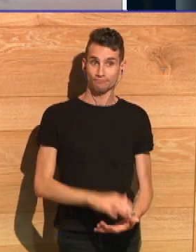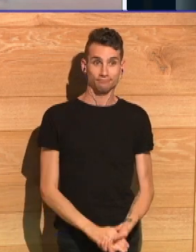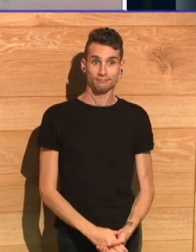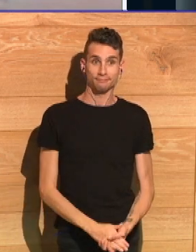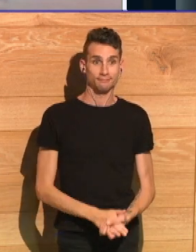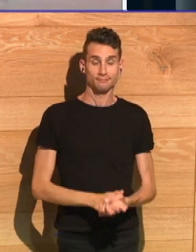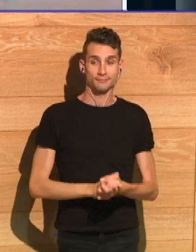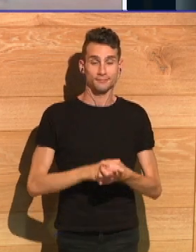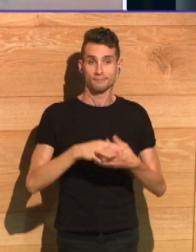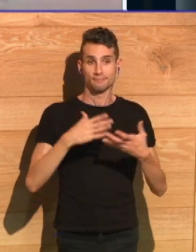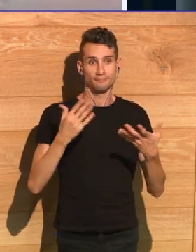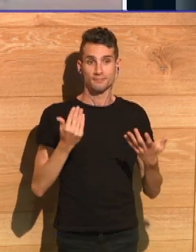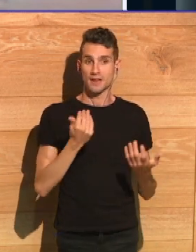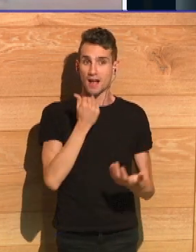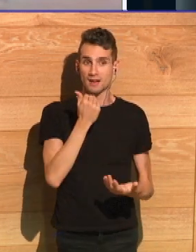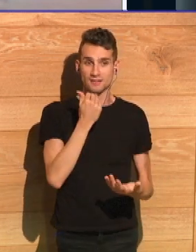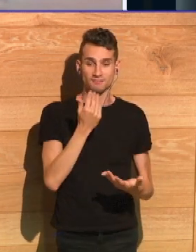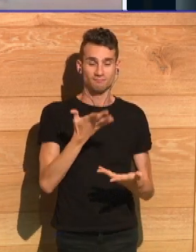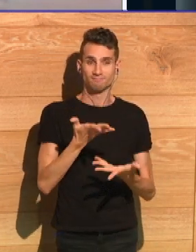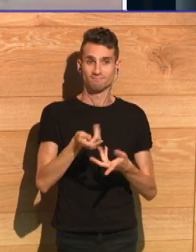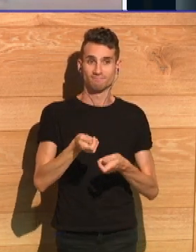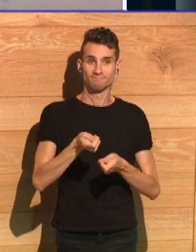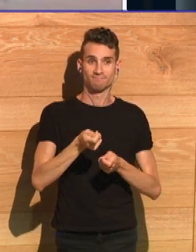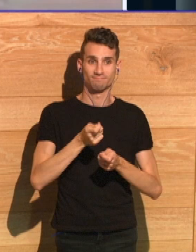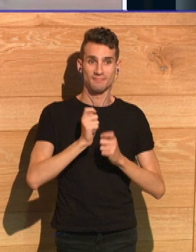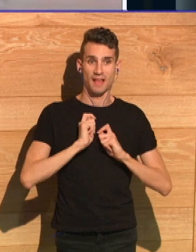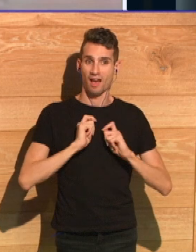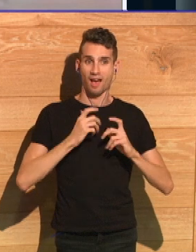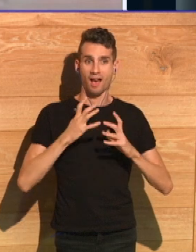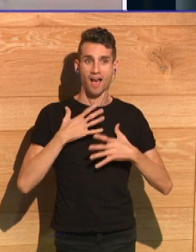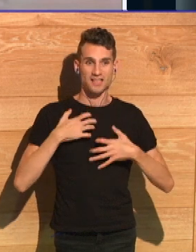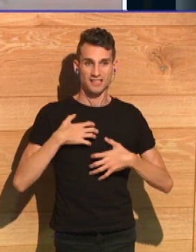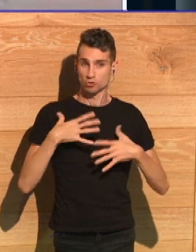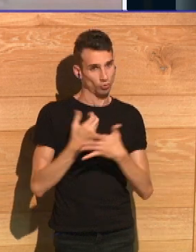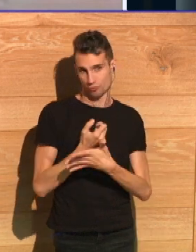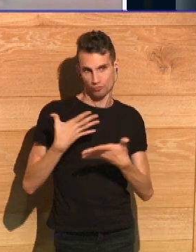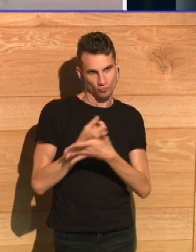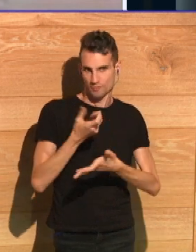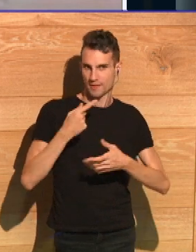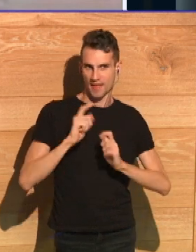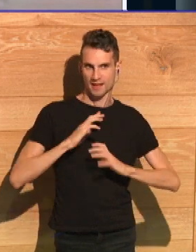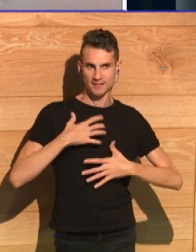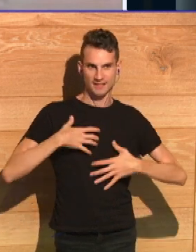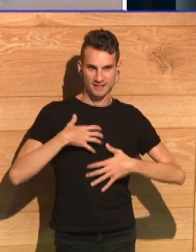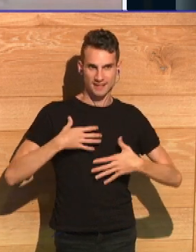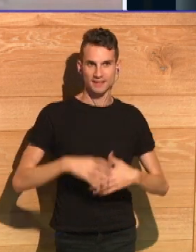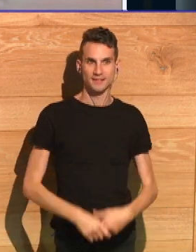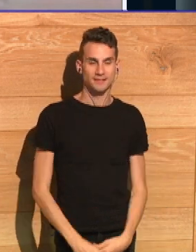No lo sé, es algo que me genera mucha ansiedad. Todo me genera mucha ansiedad.